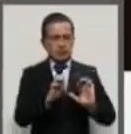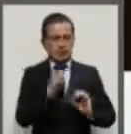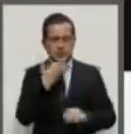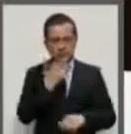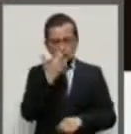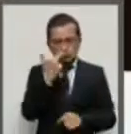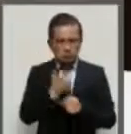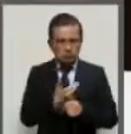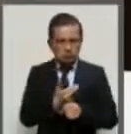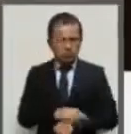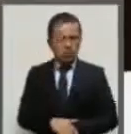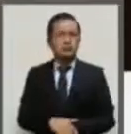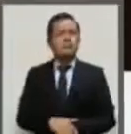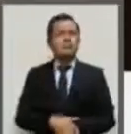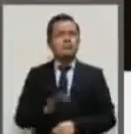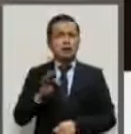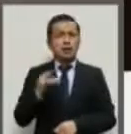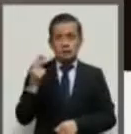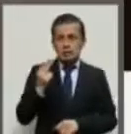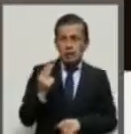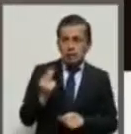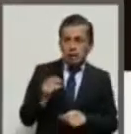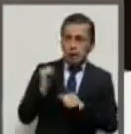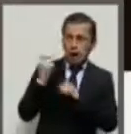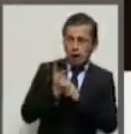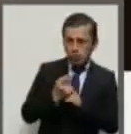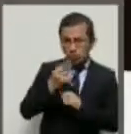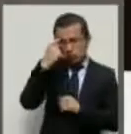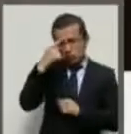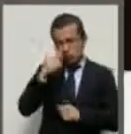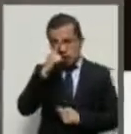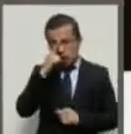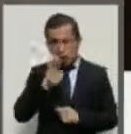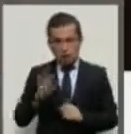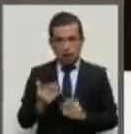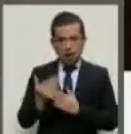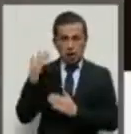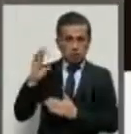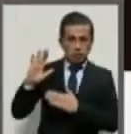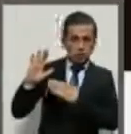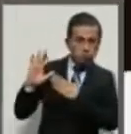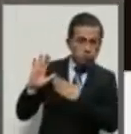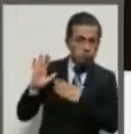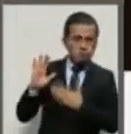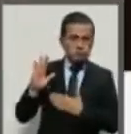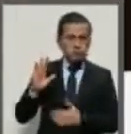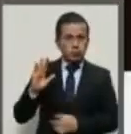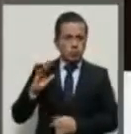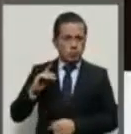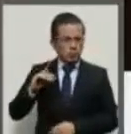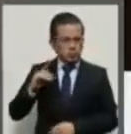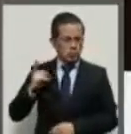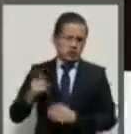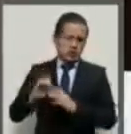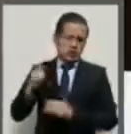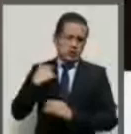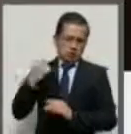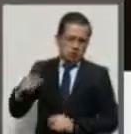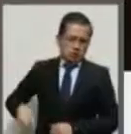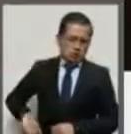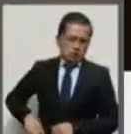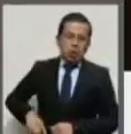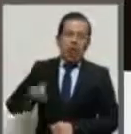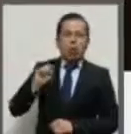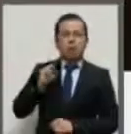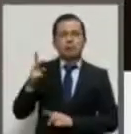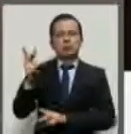Solo se contratará la que se requiera para el manejo de compromisos contraídos por los antecesores y la